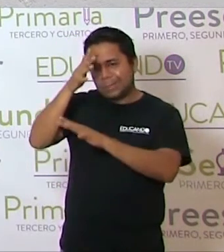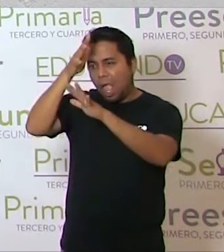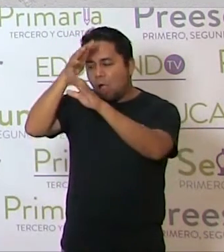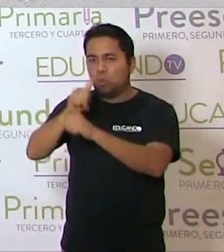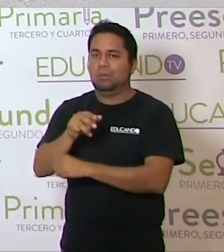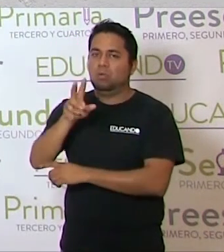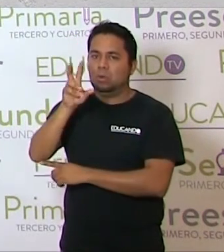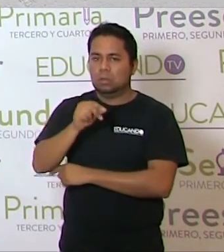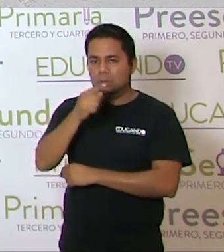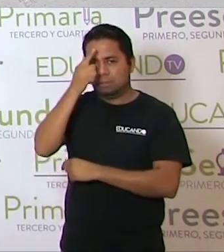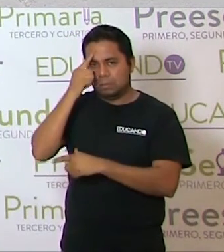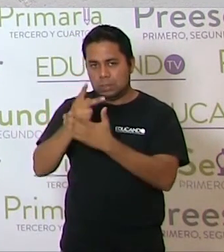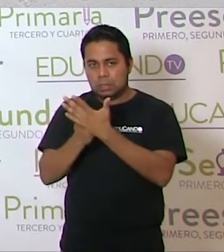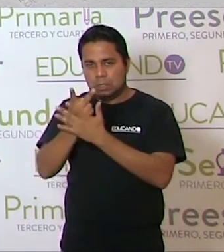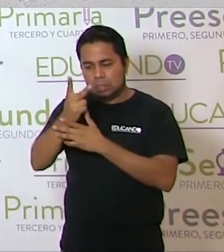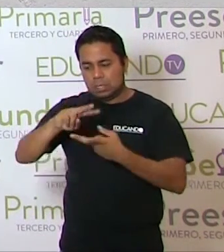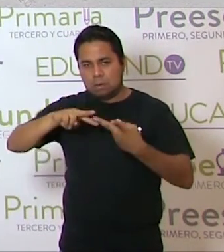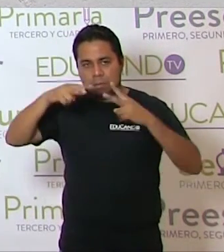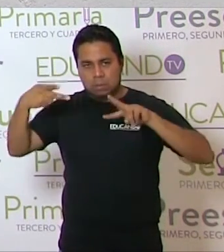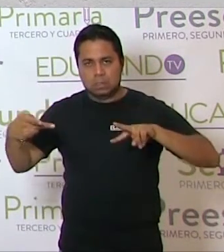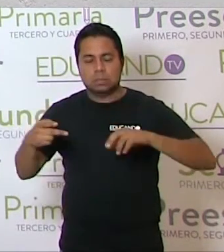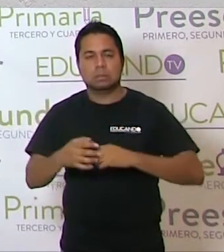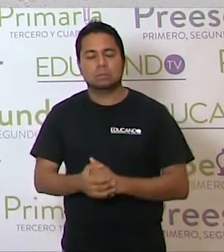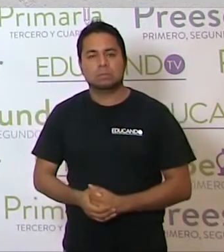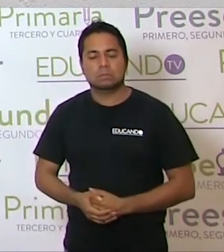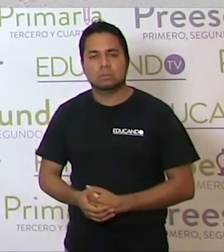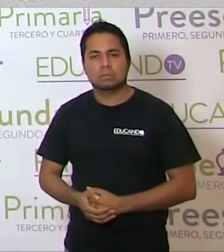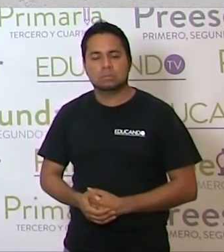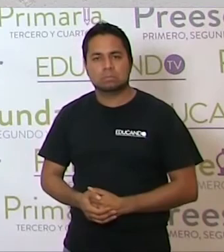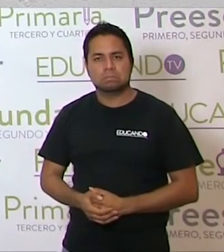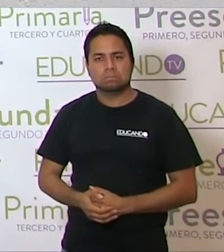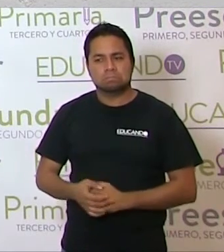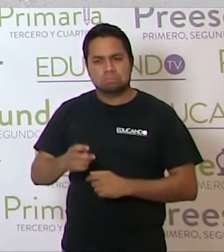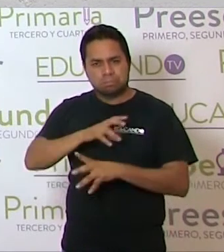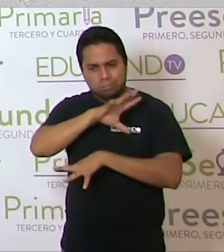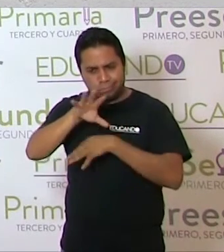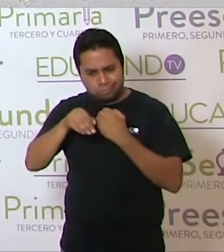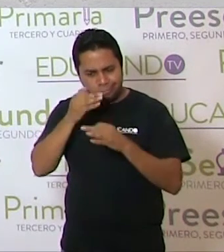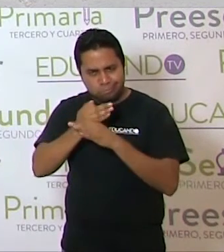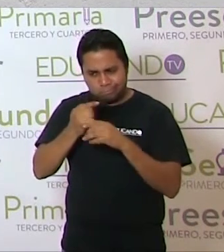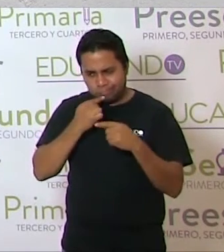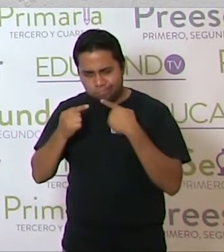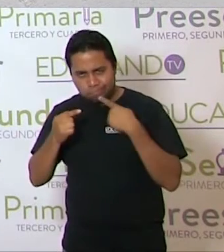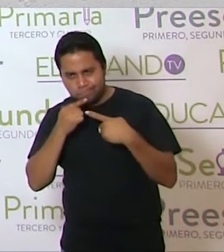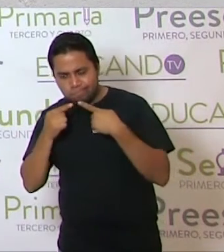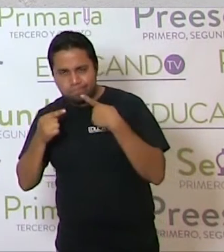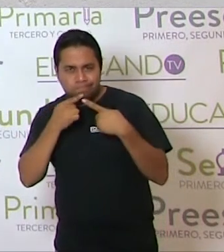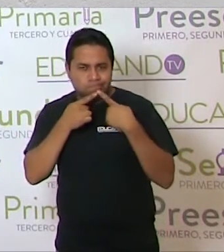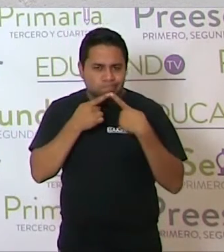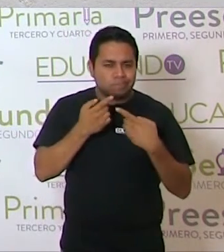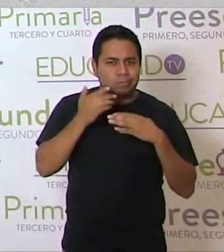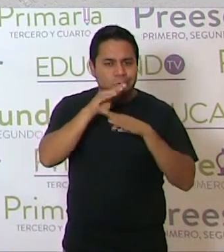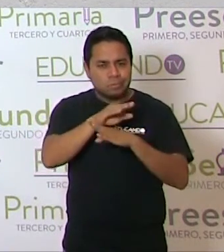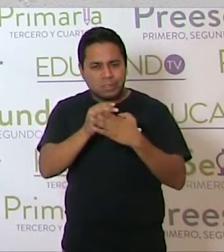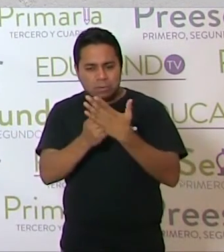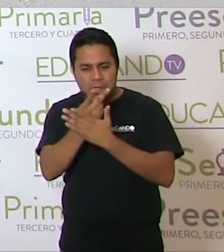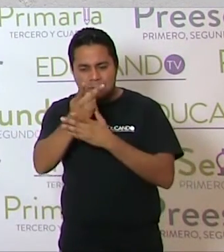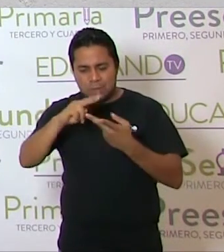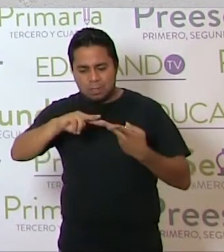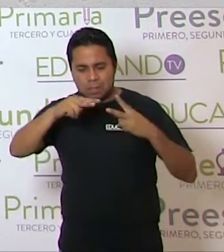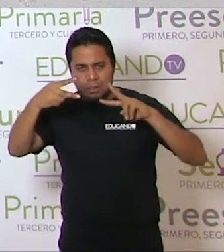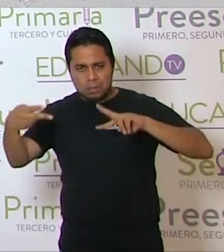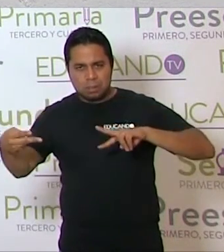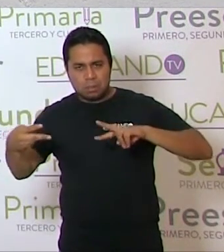de los cultivos transgénicos yo espero que con toda esta discusión que nosotros estamos haciendo acerca de los cultivos transgénicos